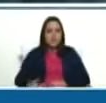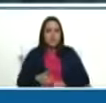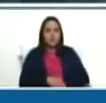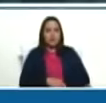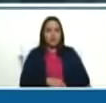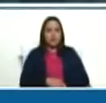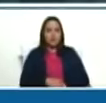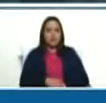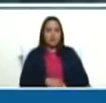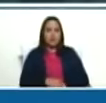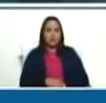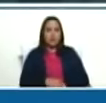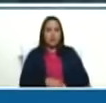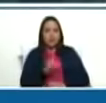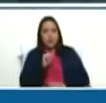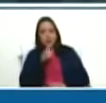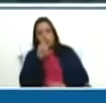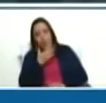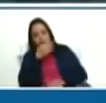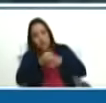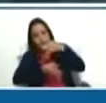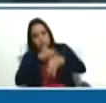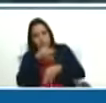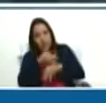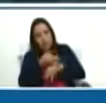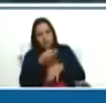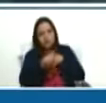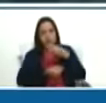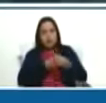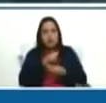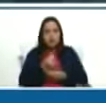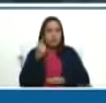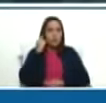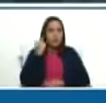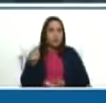Bueno, muy buena la explicación que nos ha hecho